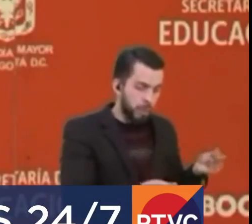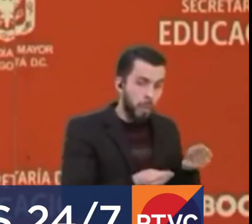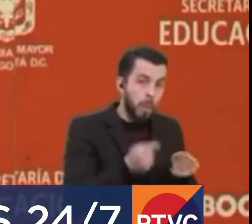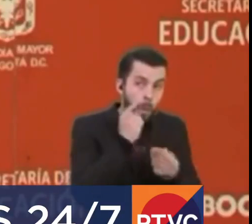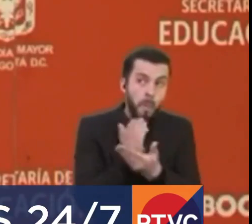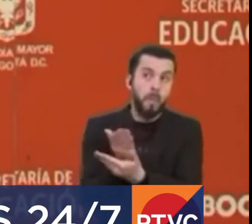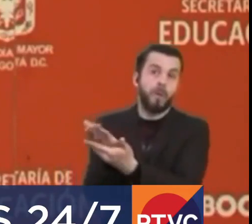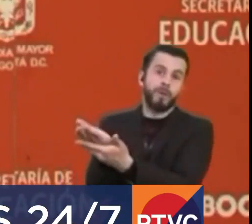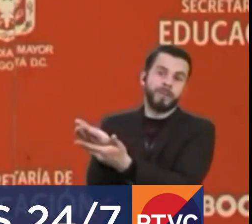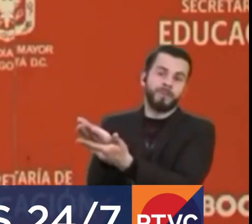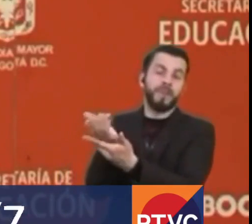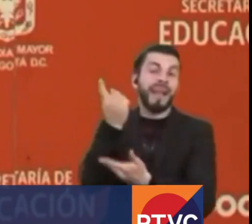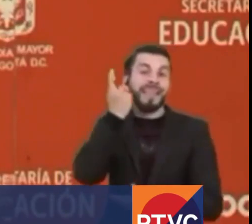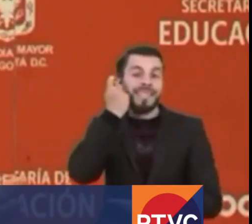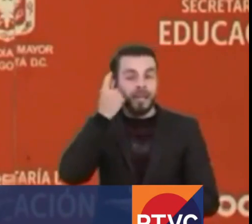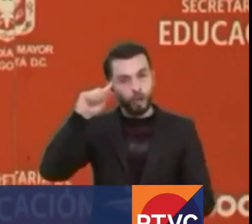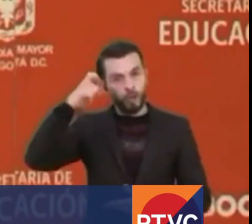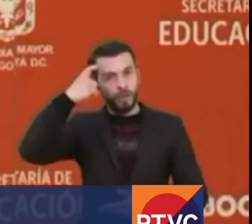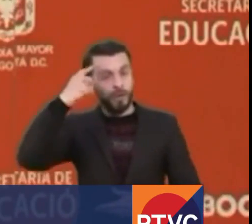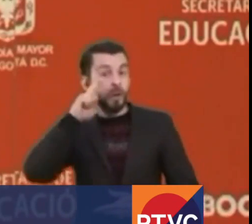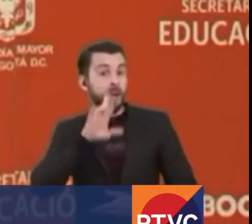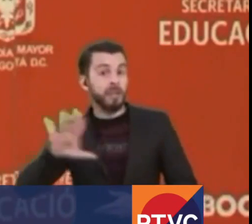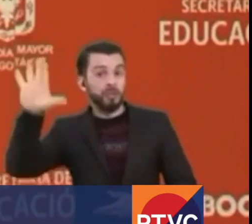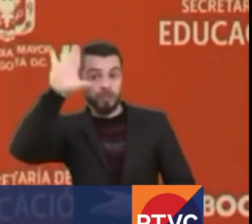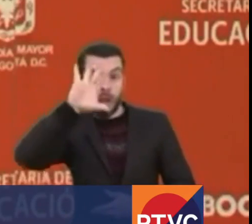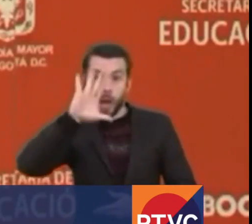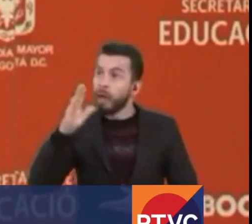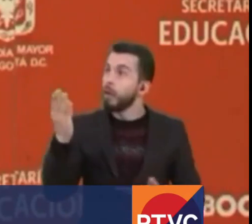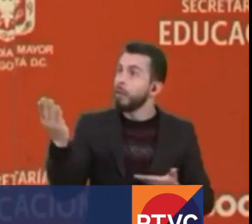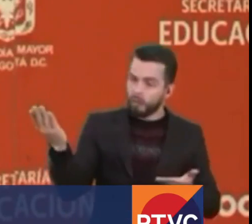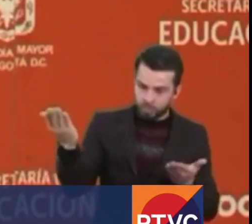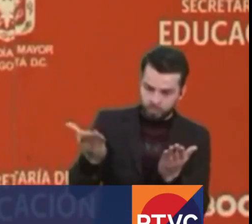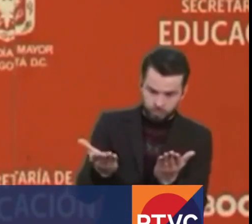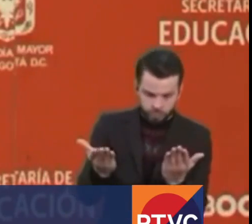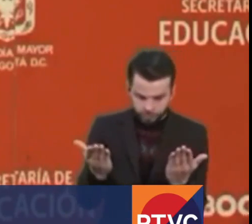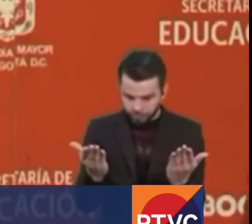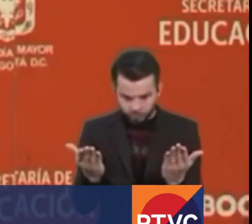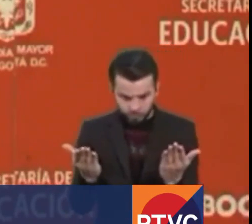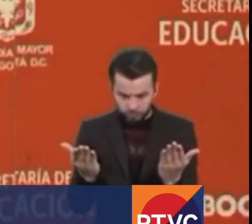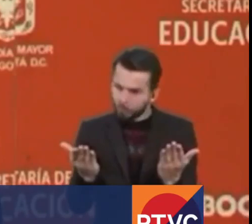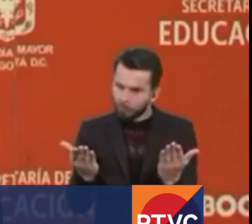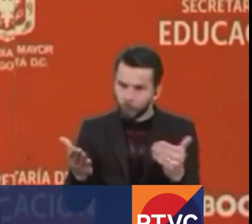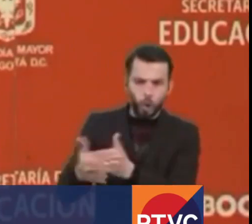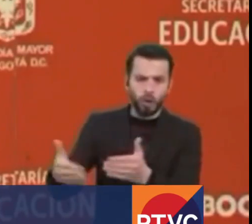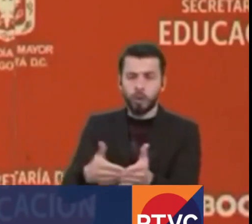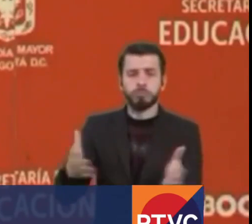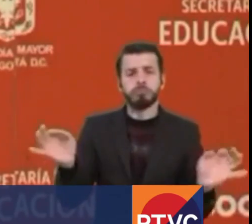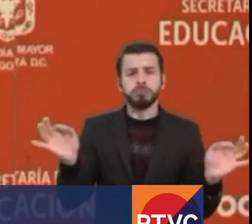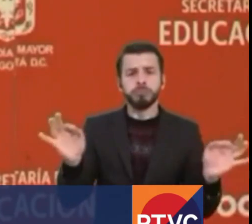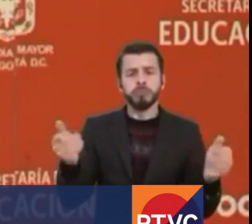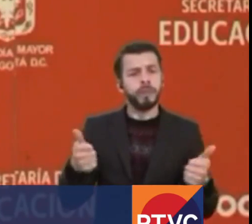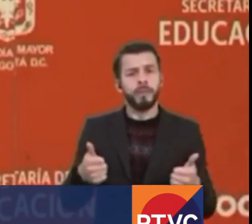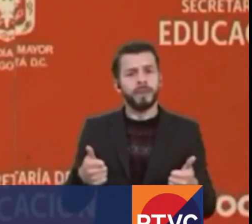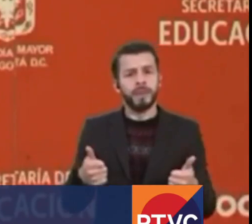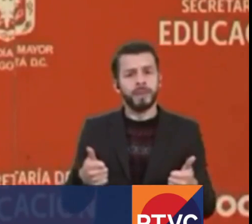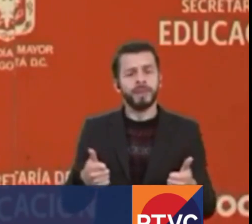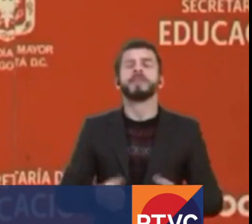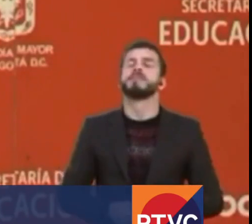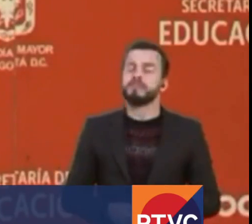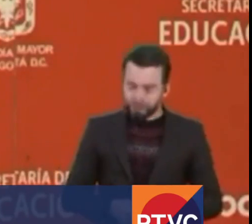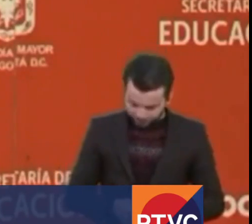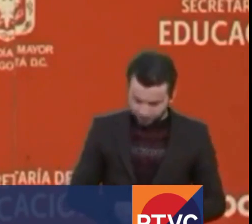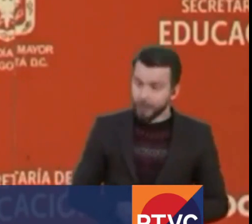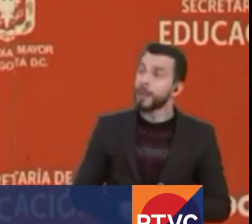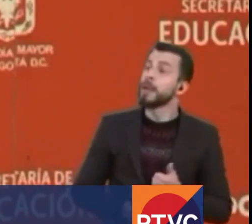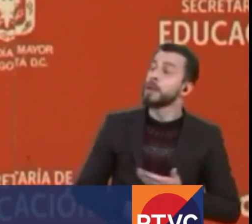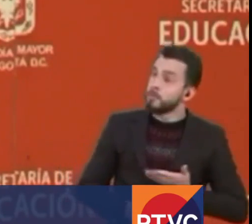Vimos el decreto que sacó ayer el Gobierno Nacional, en nada se opone a lo que nosotros hemos propuesto, de manera que radicaremos, como se debe